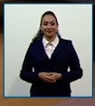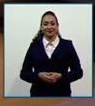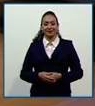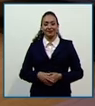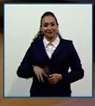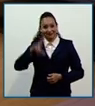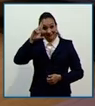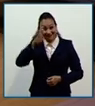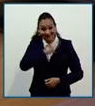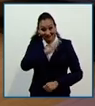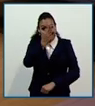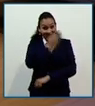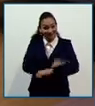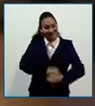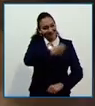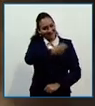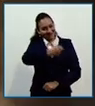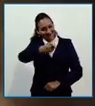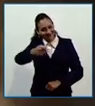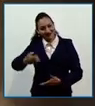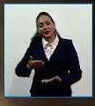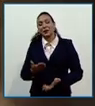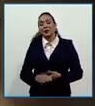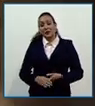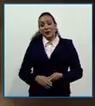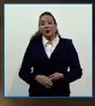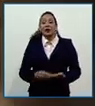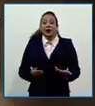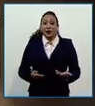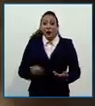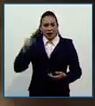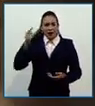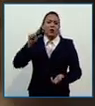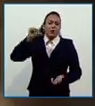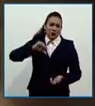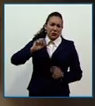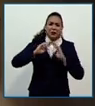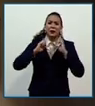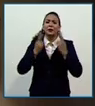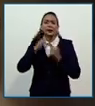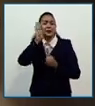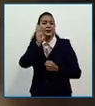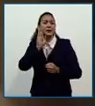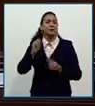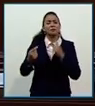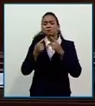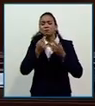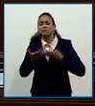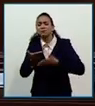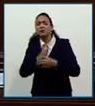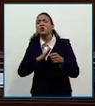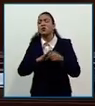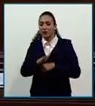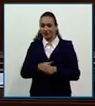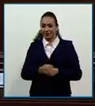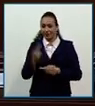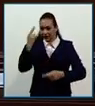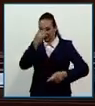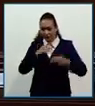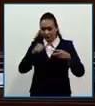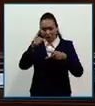¿Qué tal? Muy buenas tardes a todas las personas que siguen esta transmisión. El Pleno de la Suprema Corte de Justicia declaró inexistentes